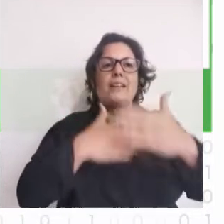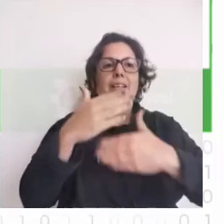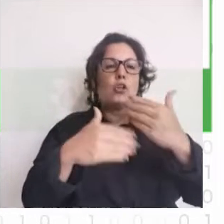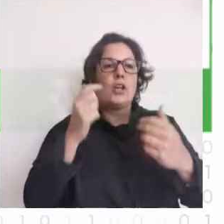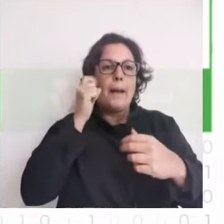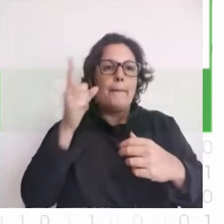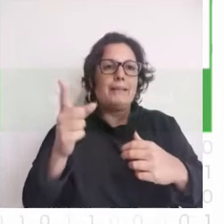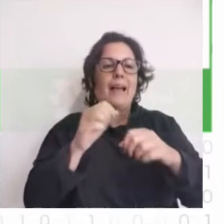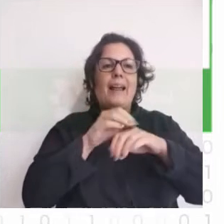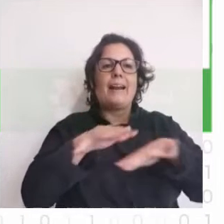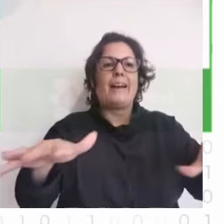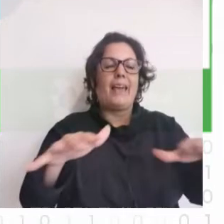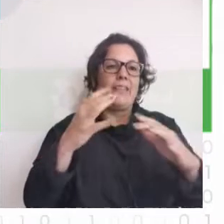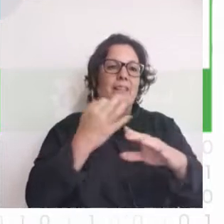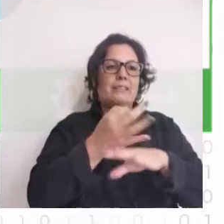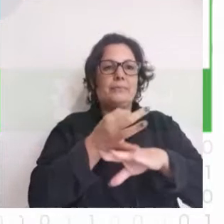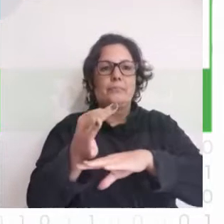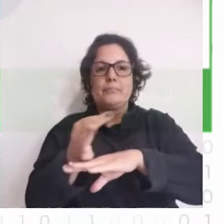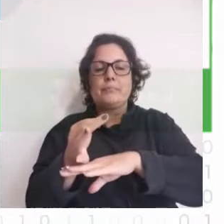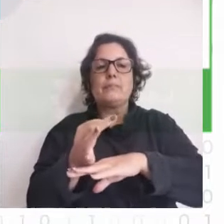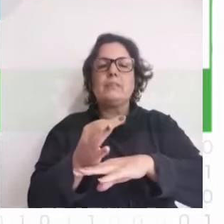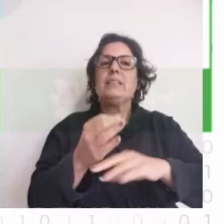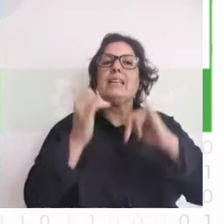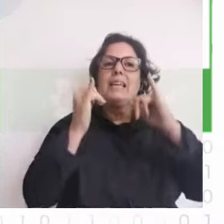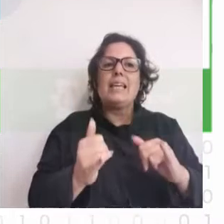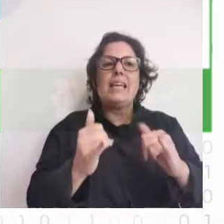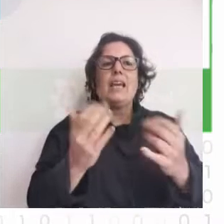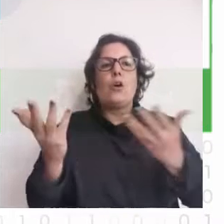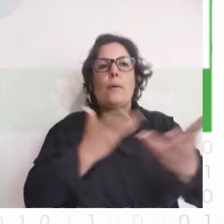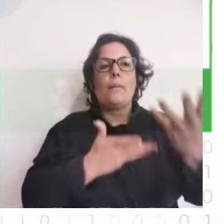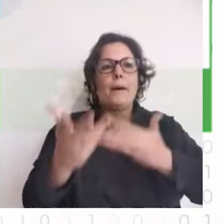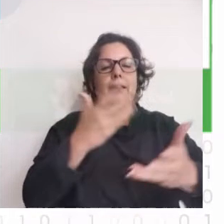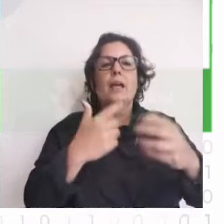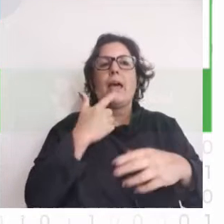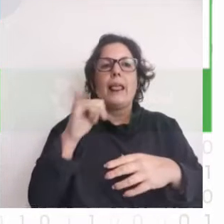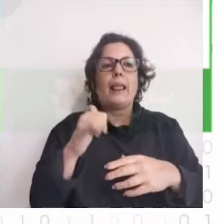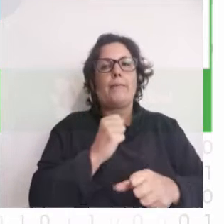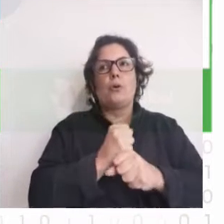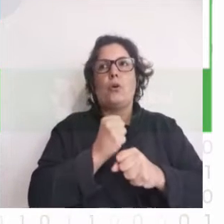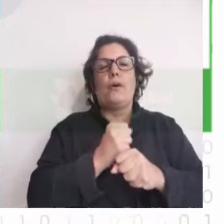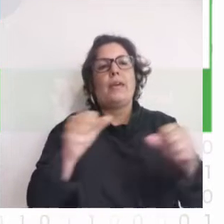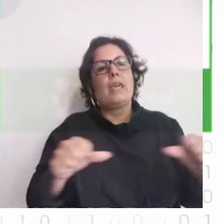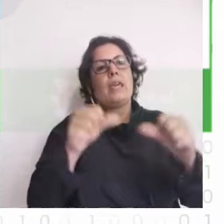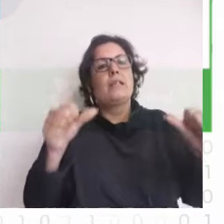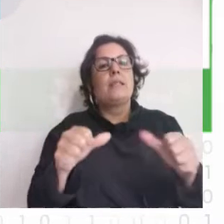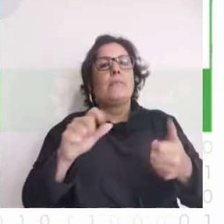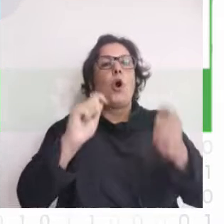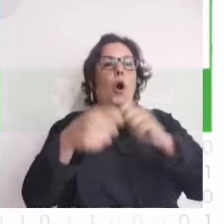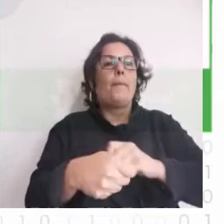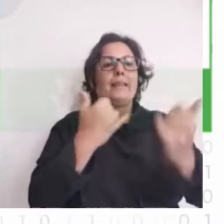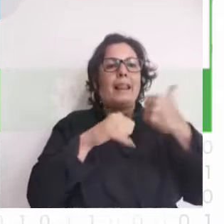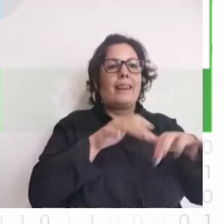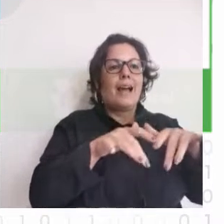redes académicas. Y traje hoy para compartir un ejemplo de un trabajo que hicimos en esto de convertir datos en